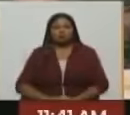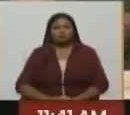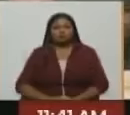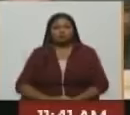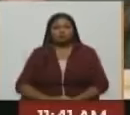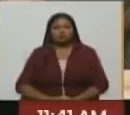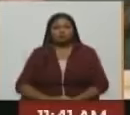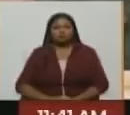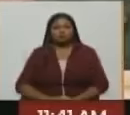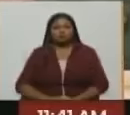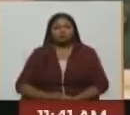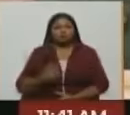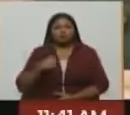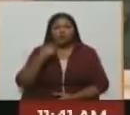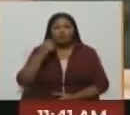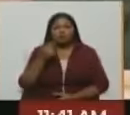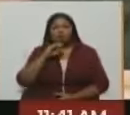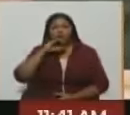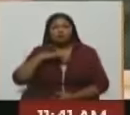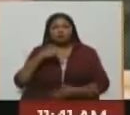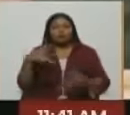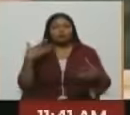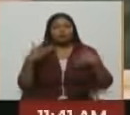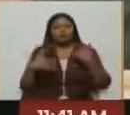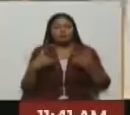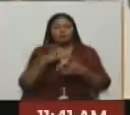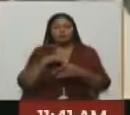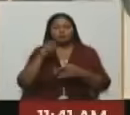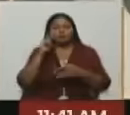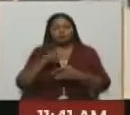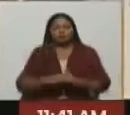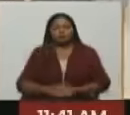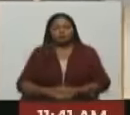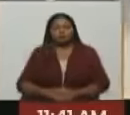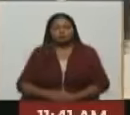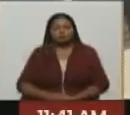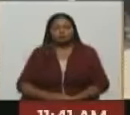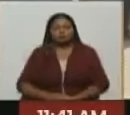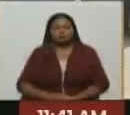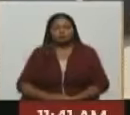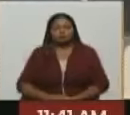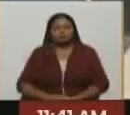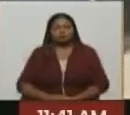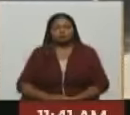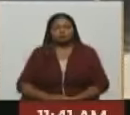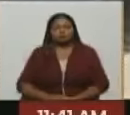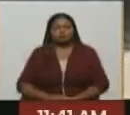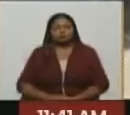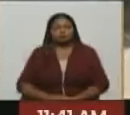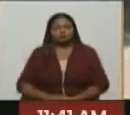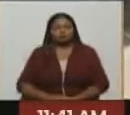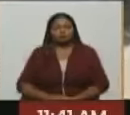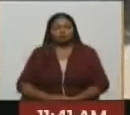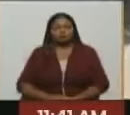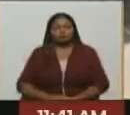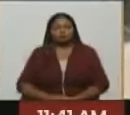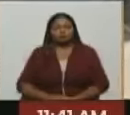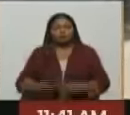diría yo, histórico acto, porque resume en sí